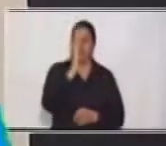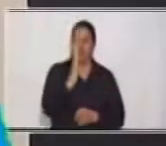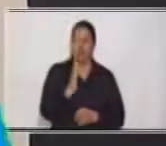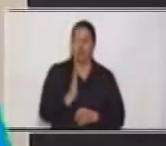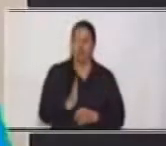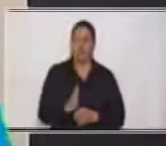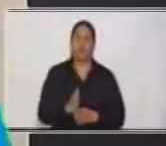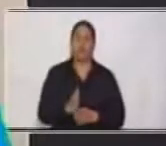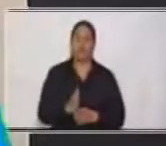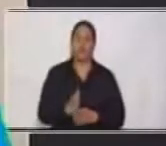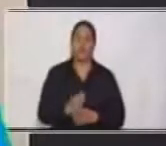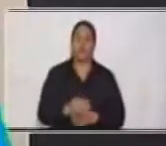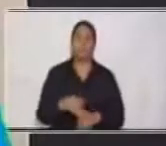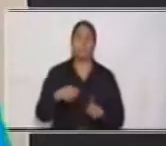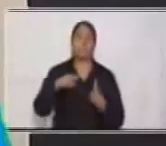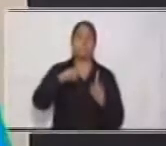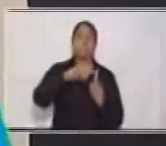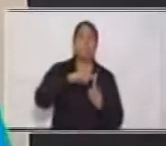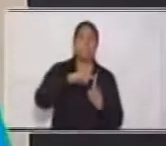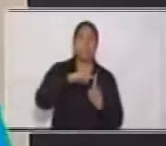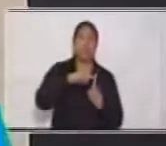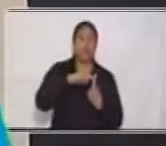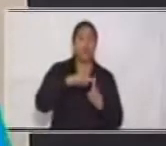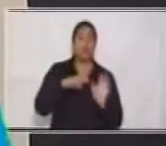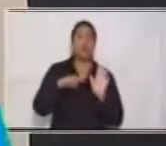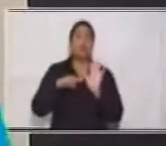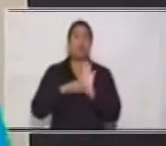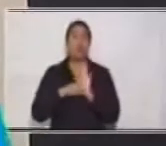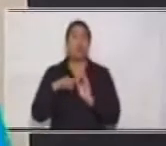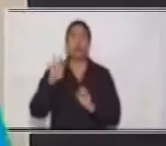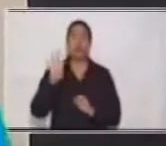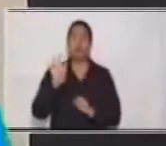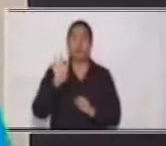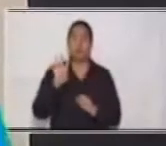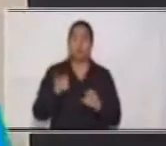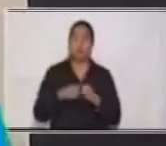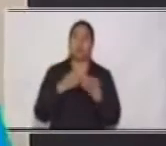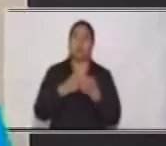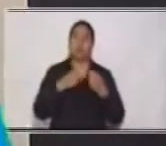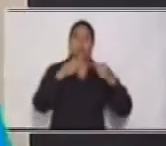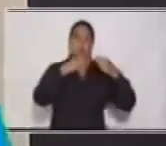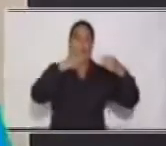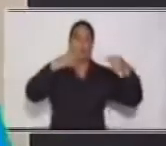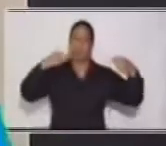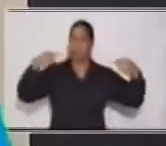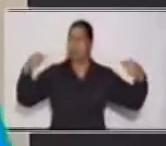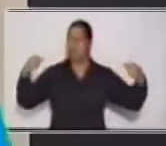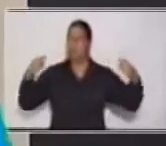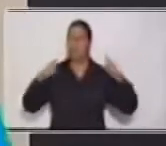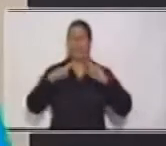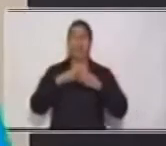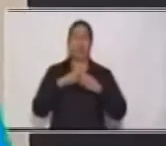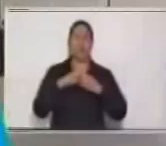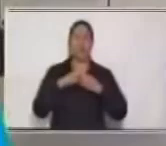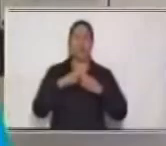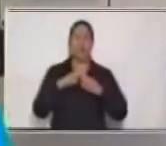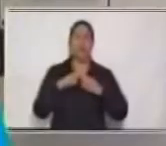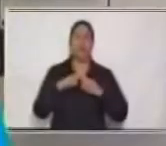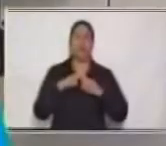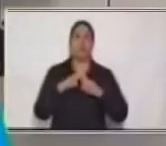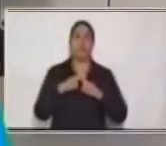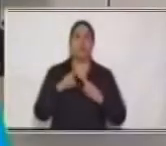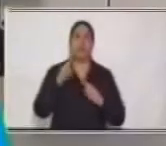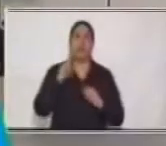y menos 4. Y entonces en el eje X vamos a trazar el valor B, más